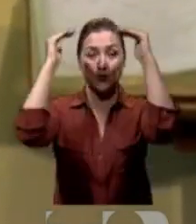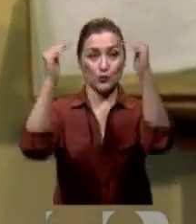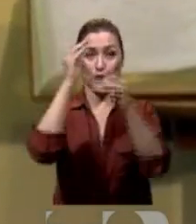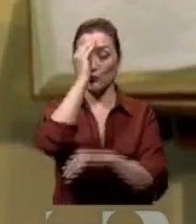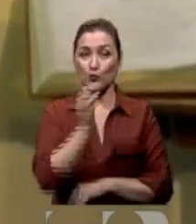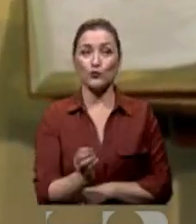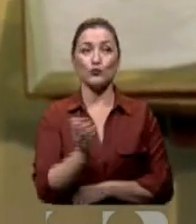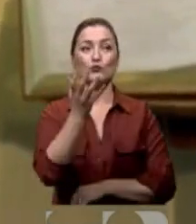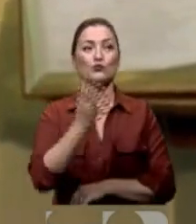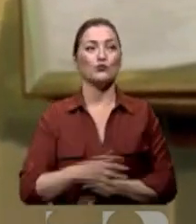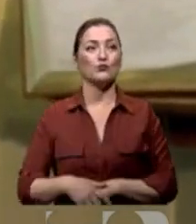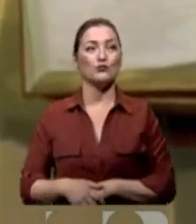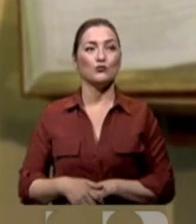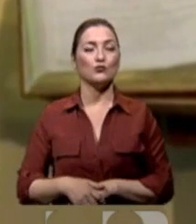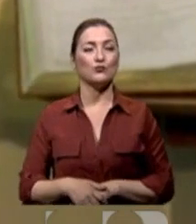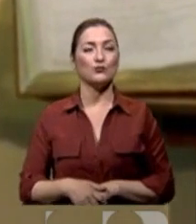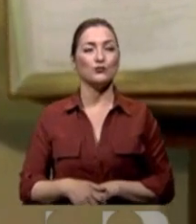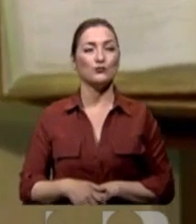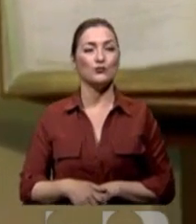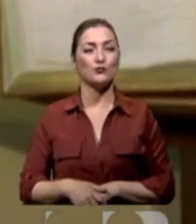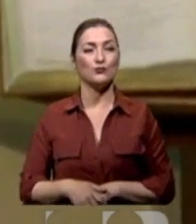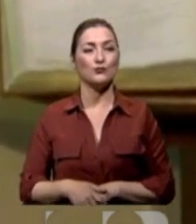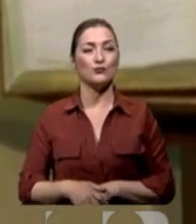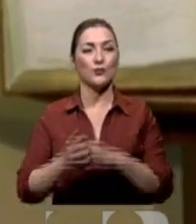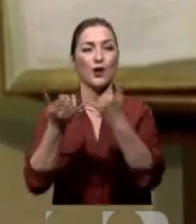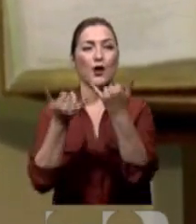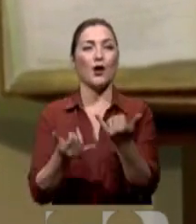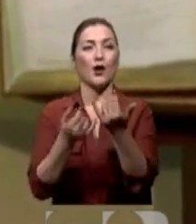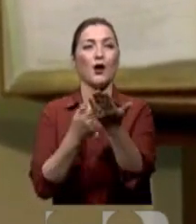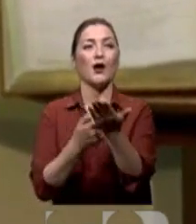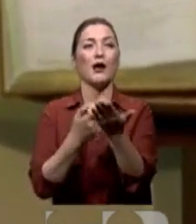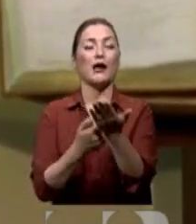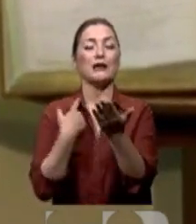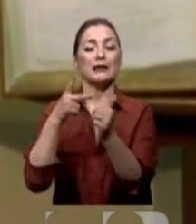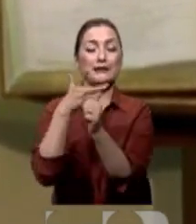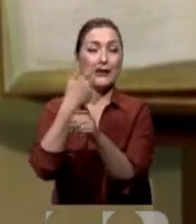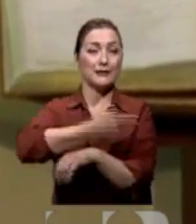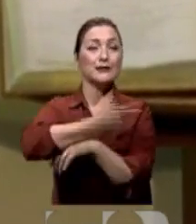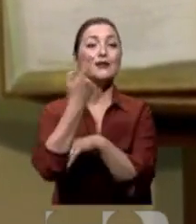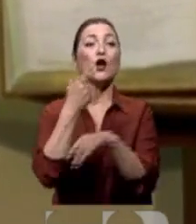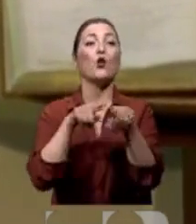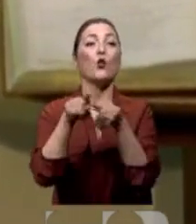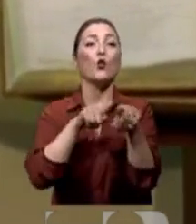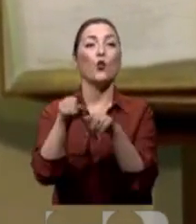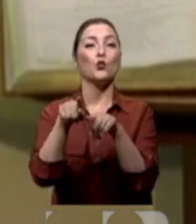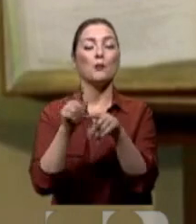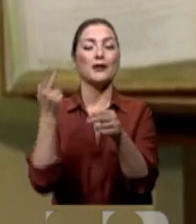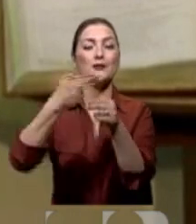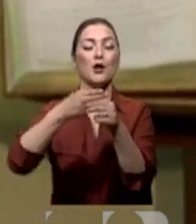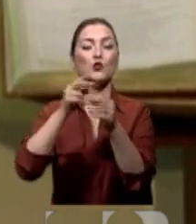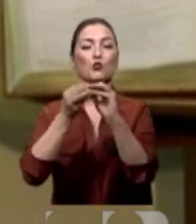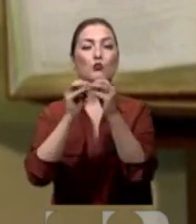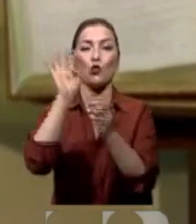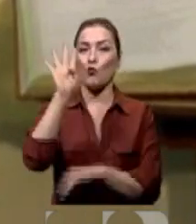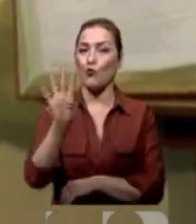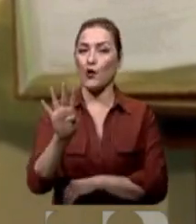buenos días, mi querida Titi, cuéntanos, ¿qué es lo que esperas el día de hoy ya en nuestro tercer día de concurso, cuarto participante? Gracias, Tefi,